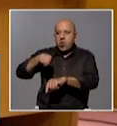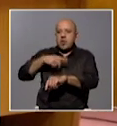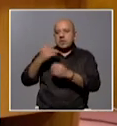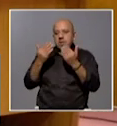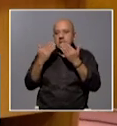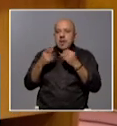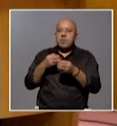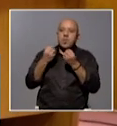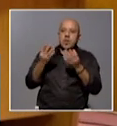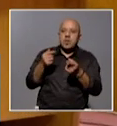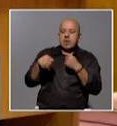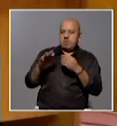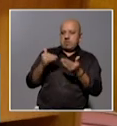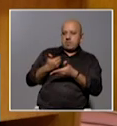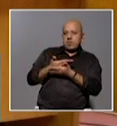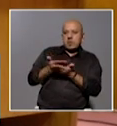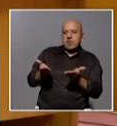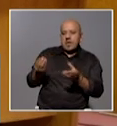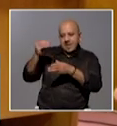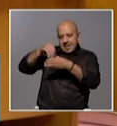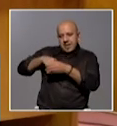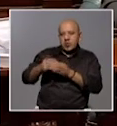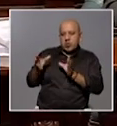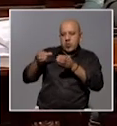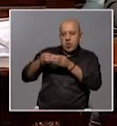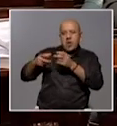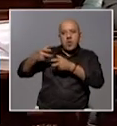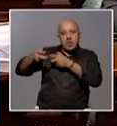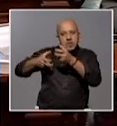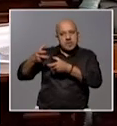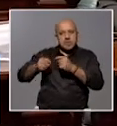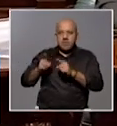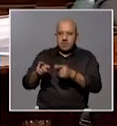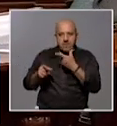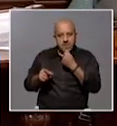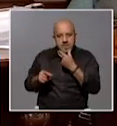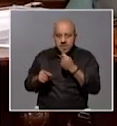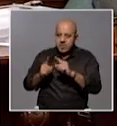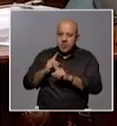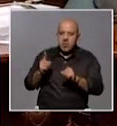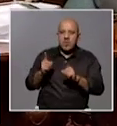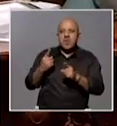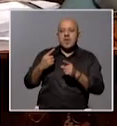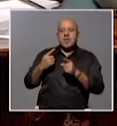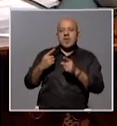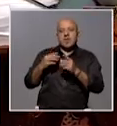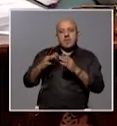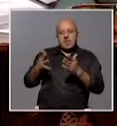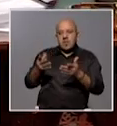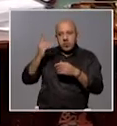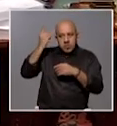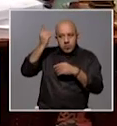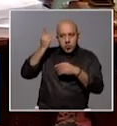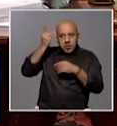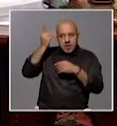relevante porque por un lado nos muestra que adentro de la coalición de gobierno las cosas no son simples es decir que un diputado